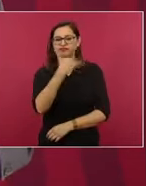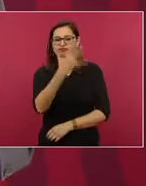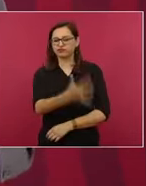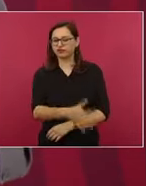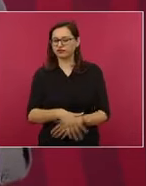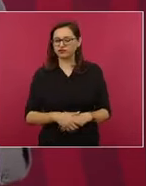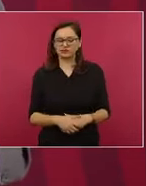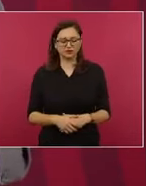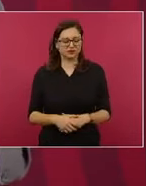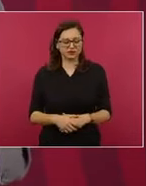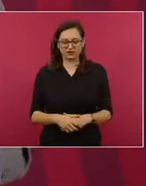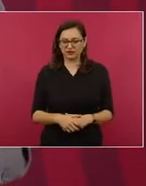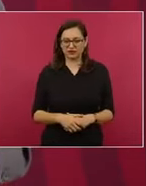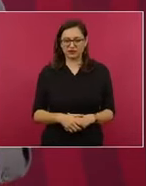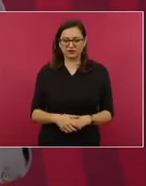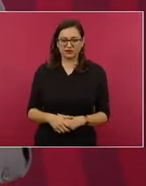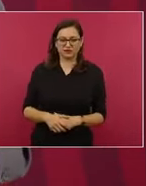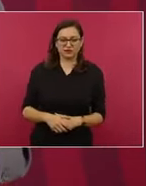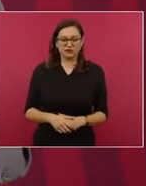Ese fue